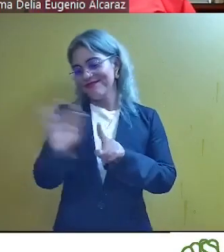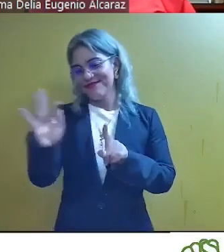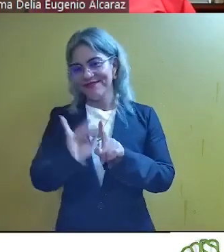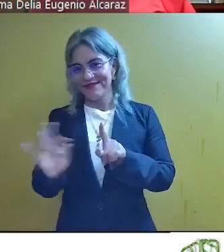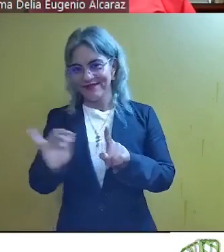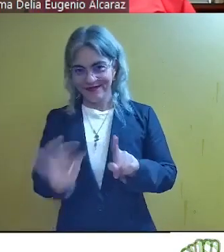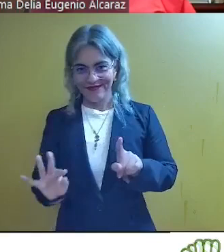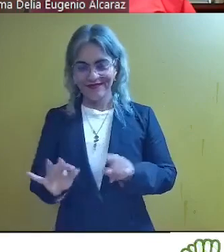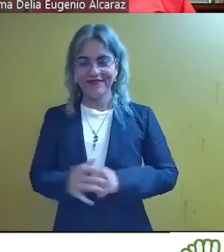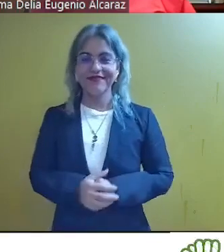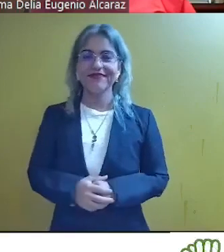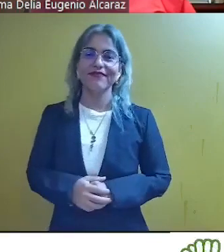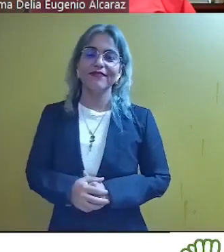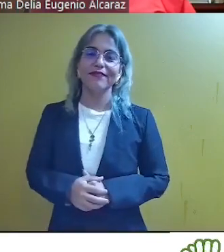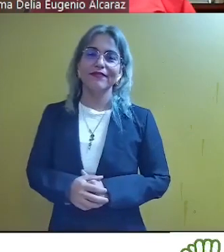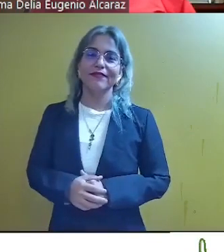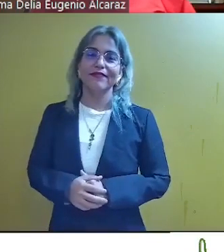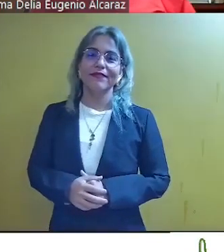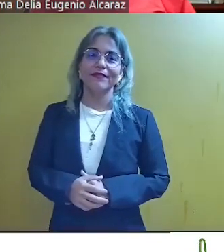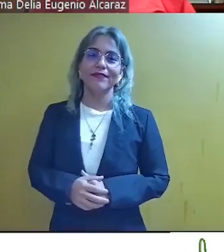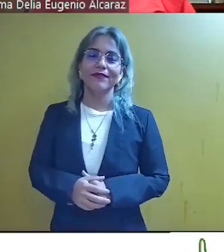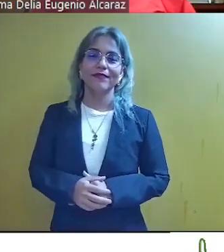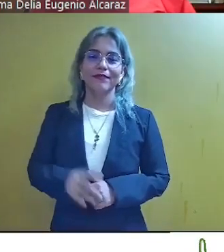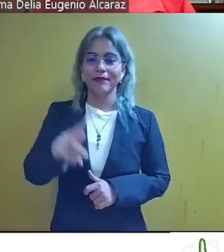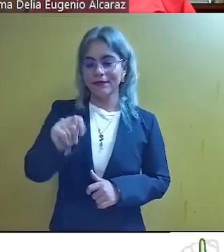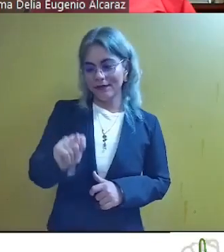TE/GEC-43/2023 y su acumulado